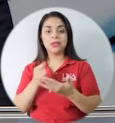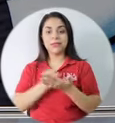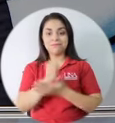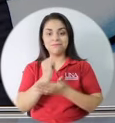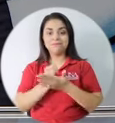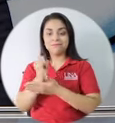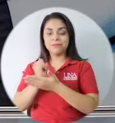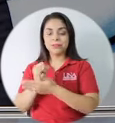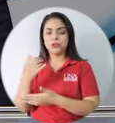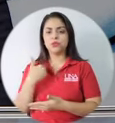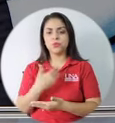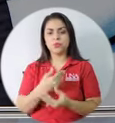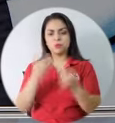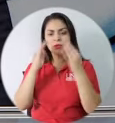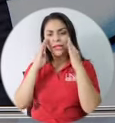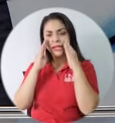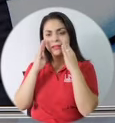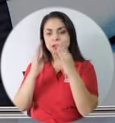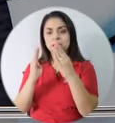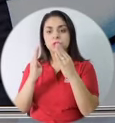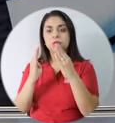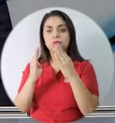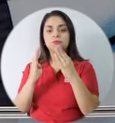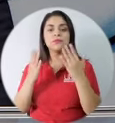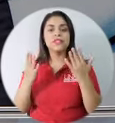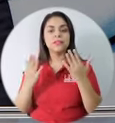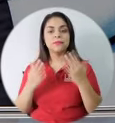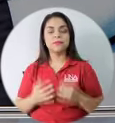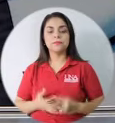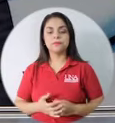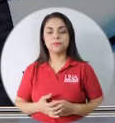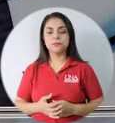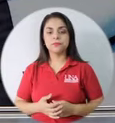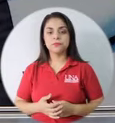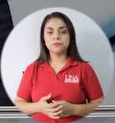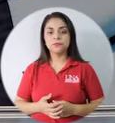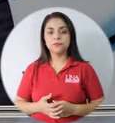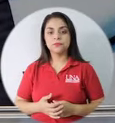le pusimos mucha atención en un primer momento a